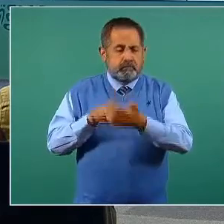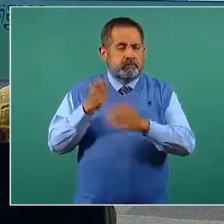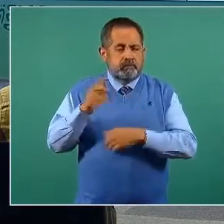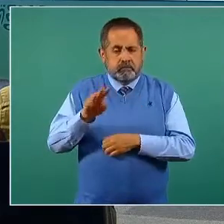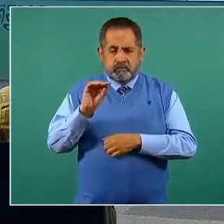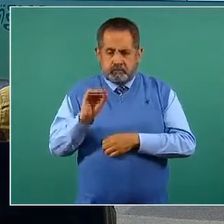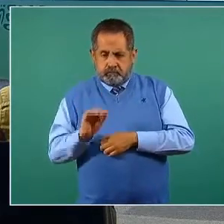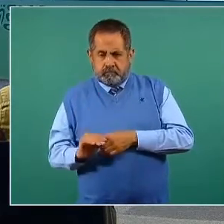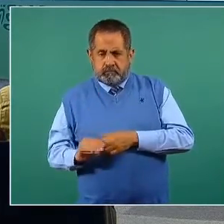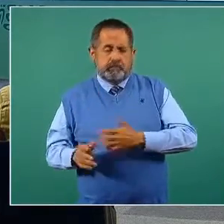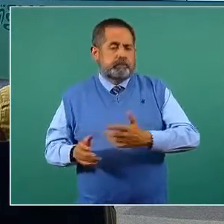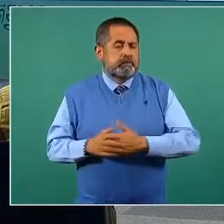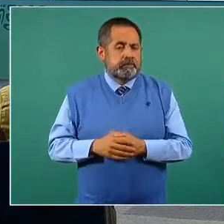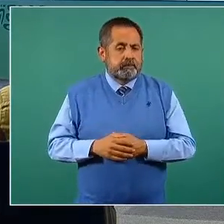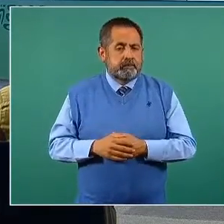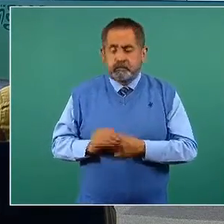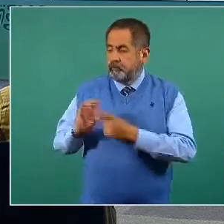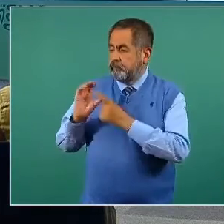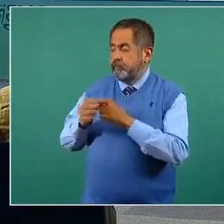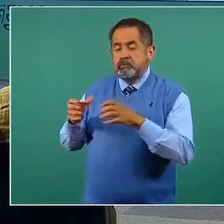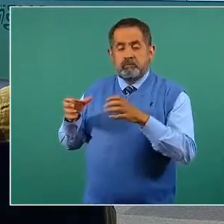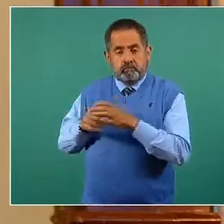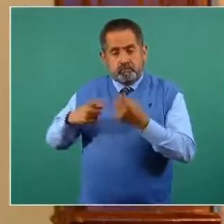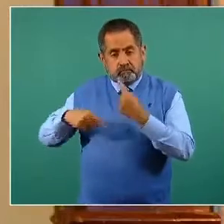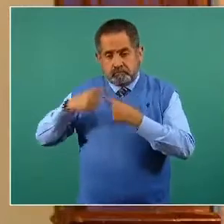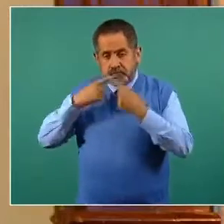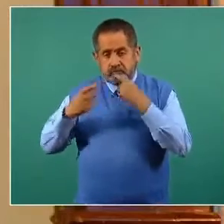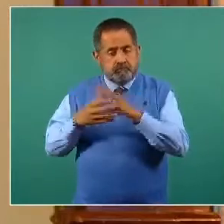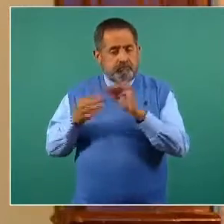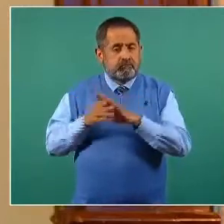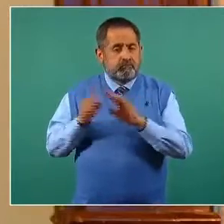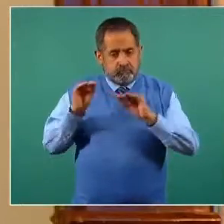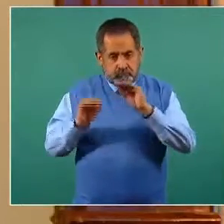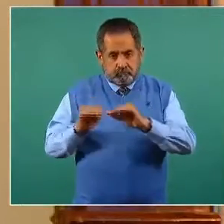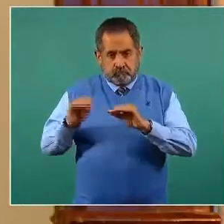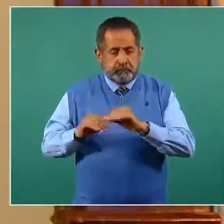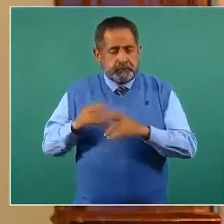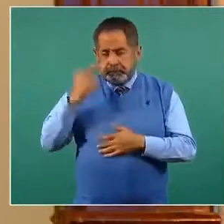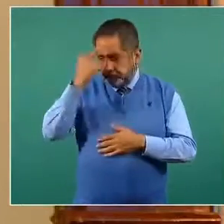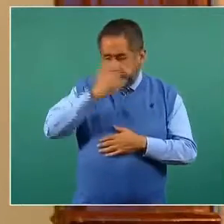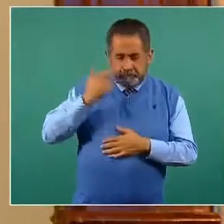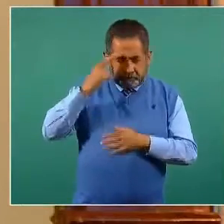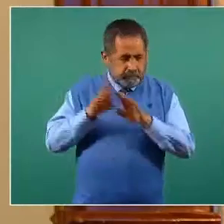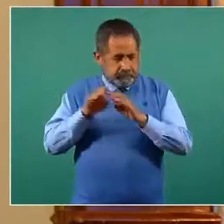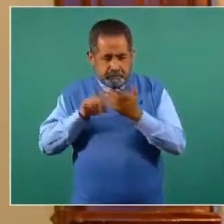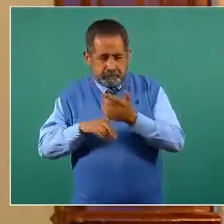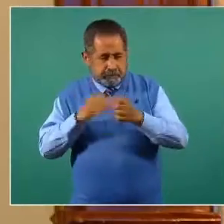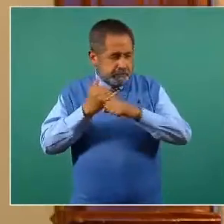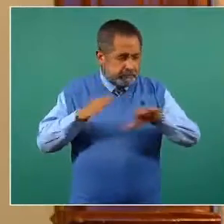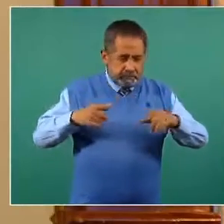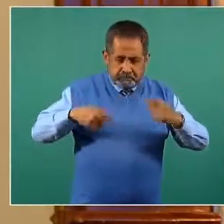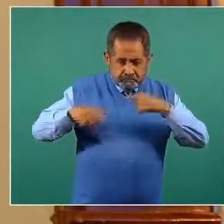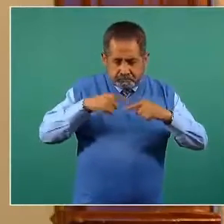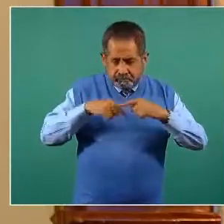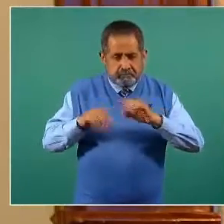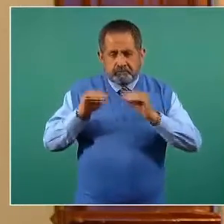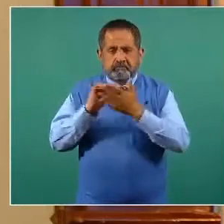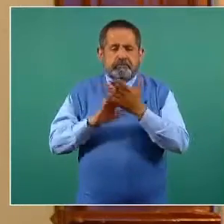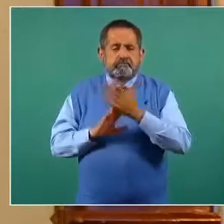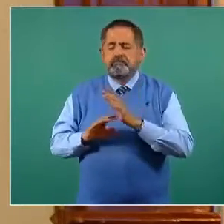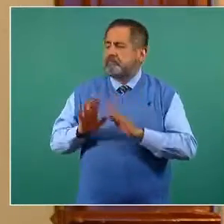COVID-19. El comité realiza y lleva a cabo el ejercicio, hace una revisión de toda la información y entonces